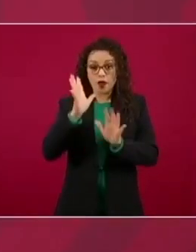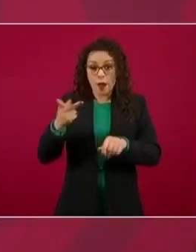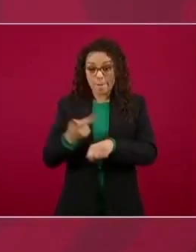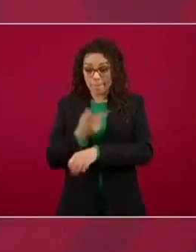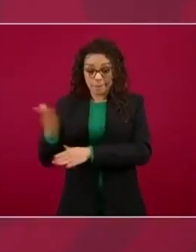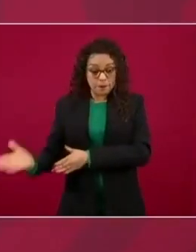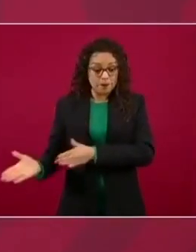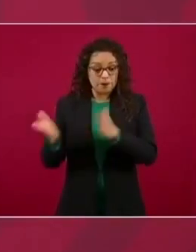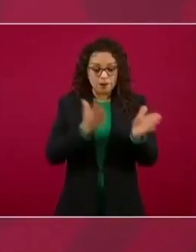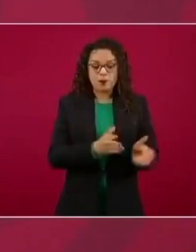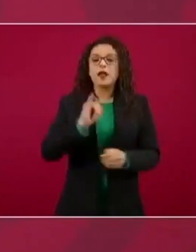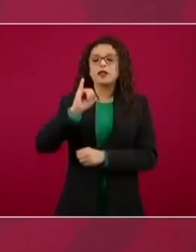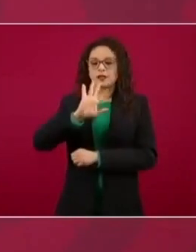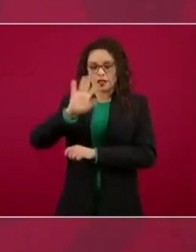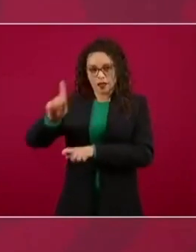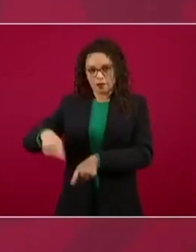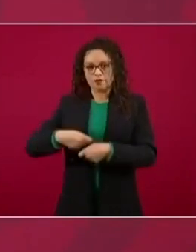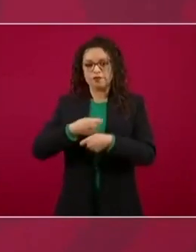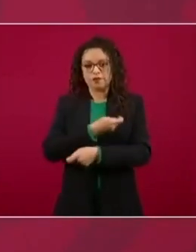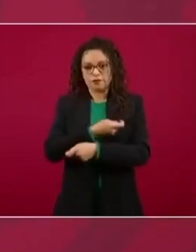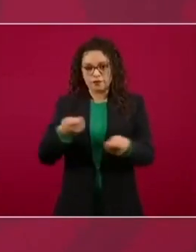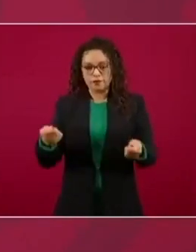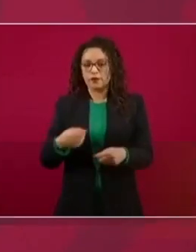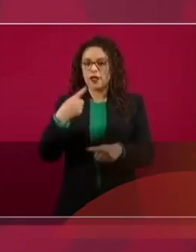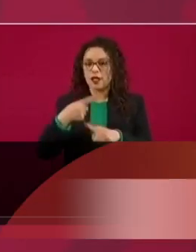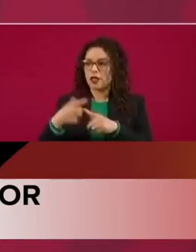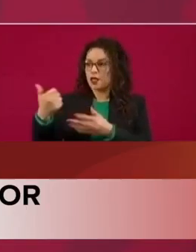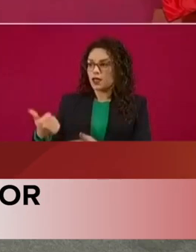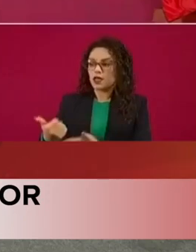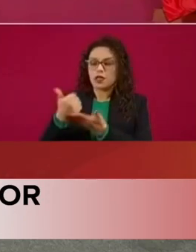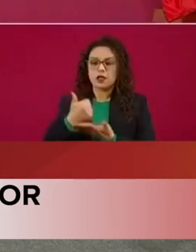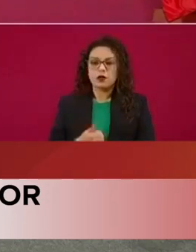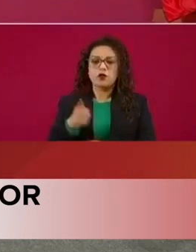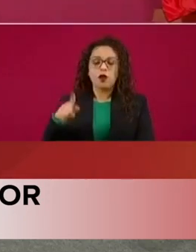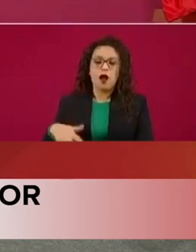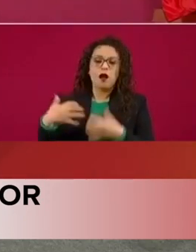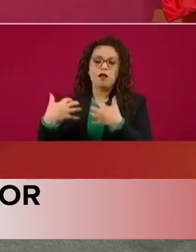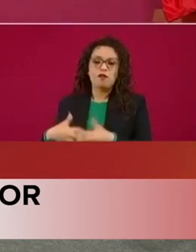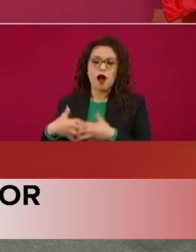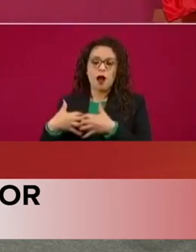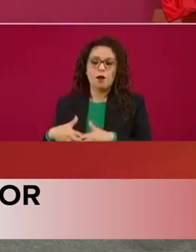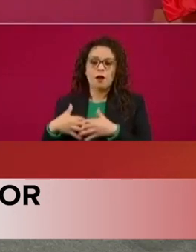Están ayudándonos los fabricantes de electrodomésticos